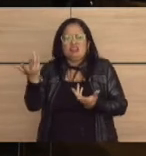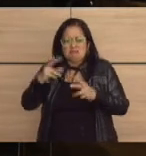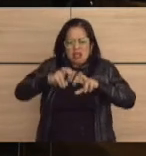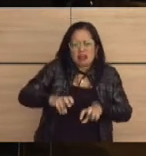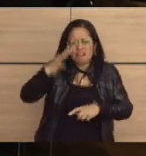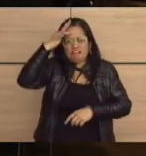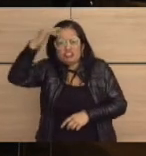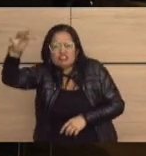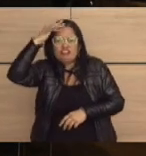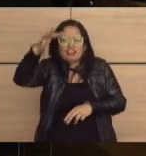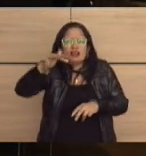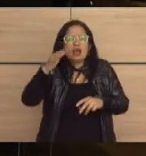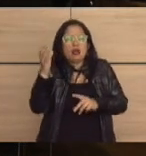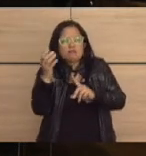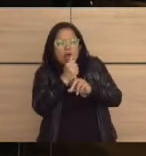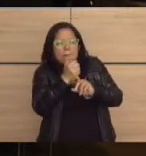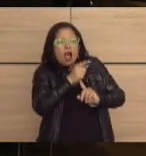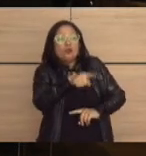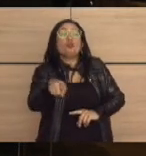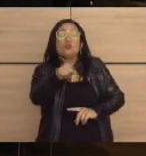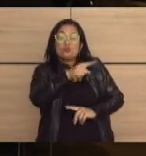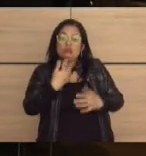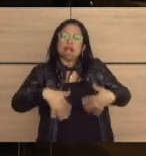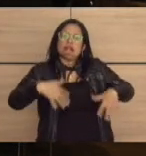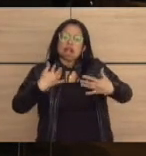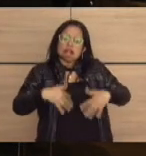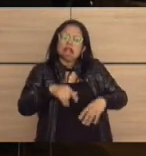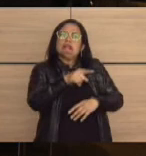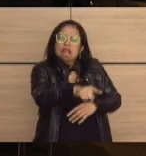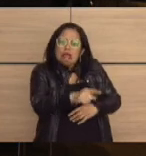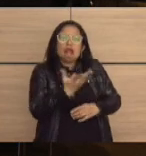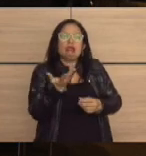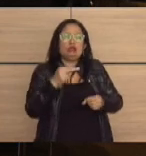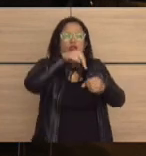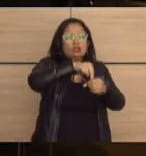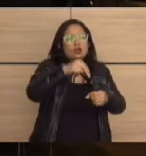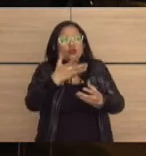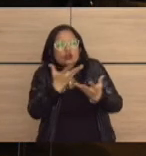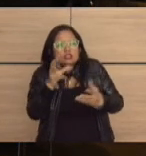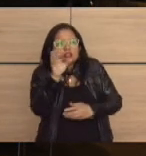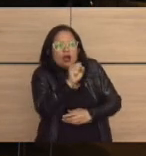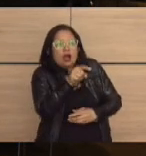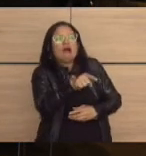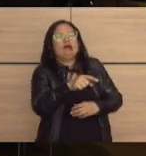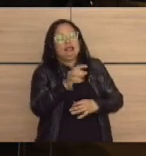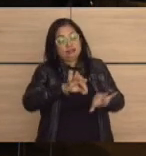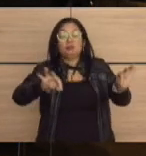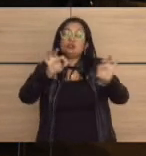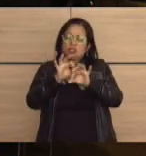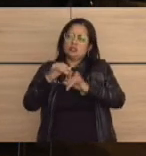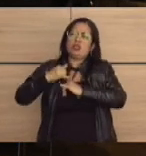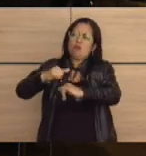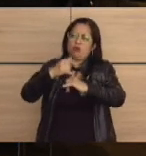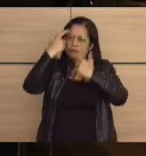las sabidurías que hay en esas filosofías y en esas cosmovisiones es fundamental, porque los